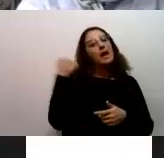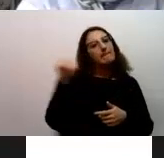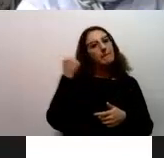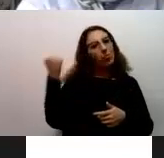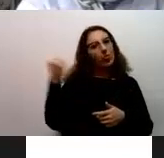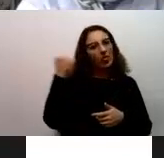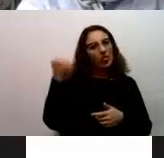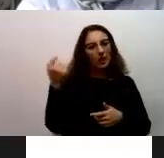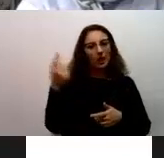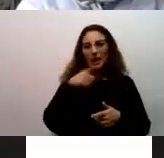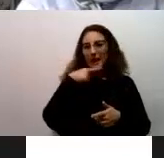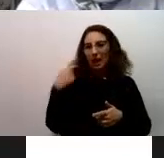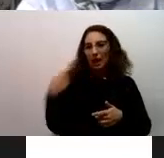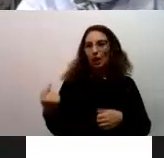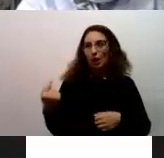es